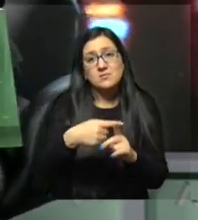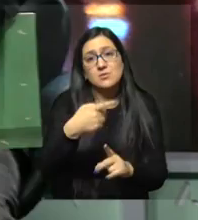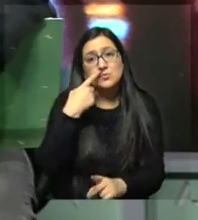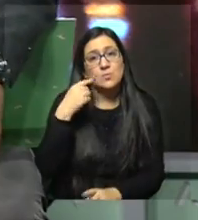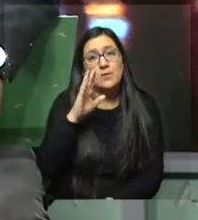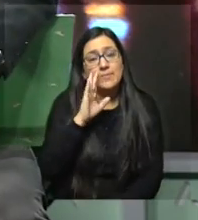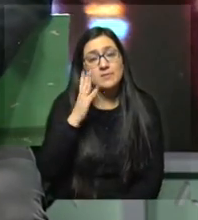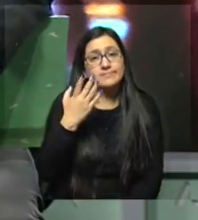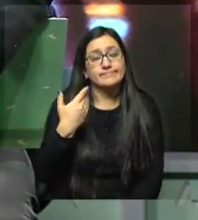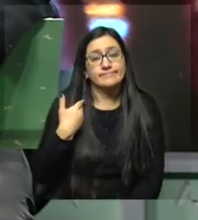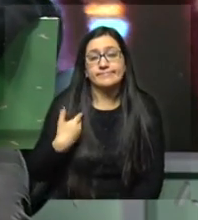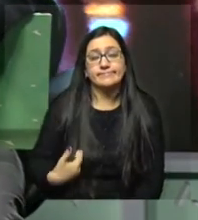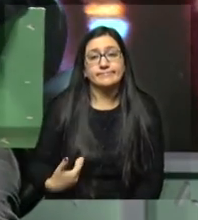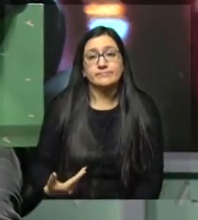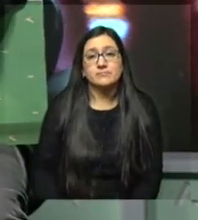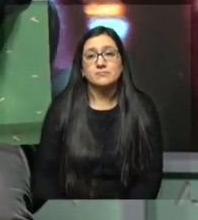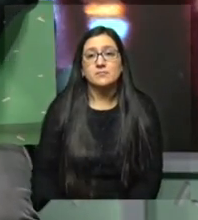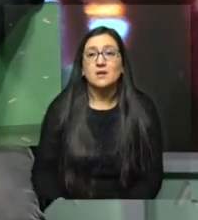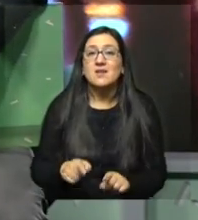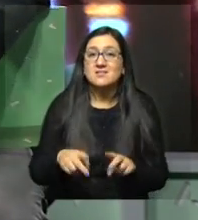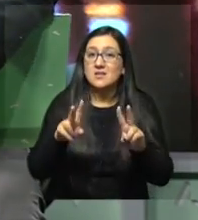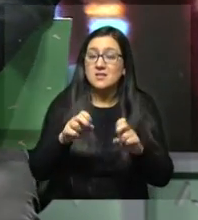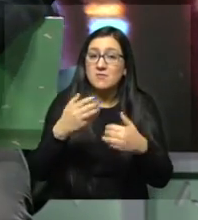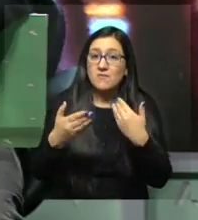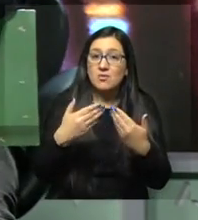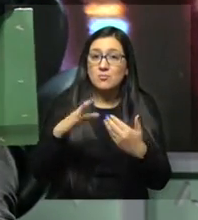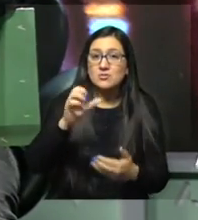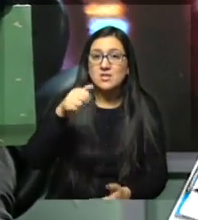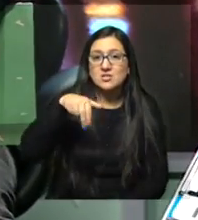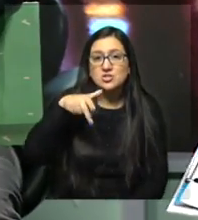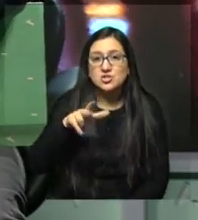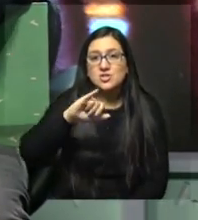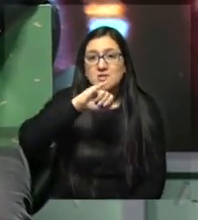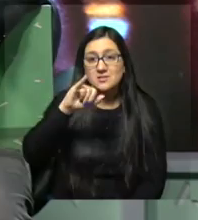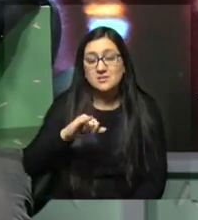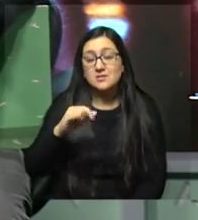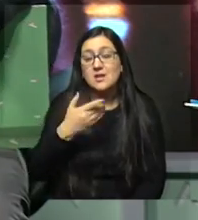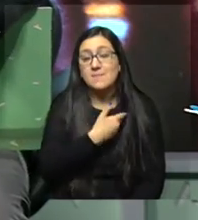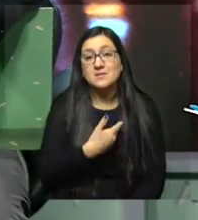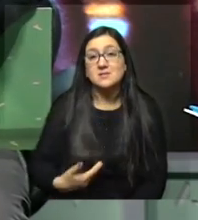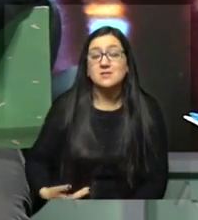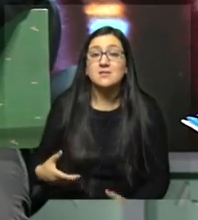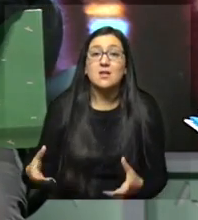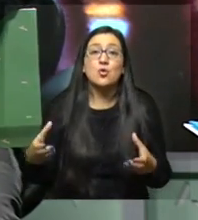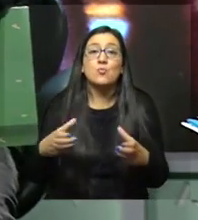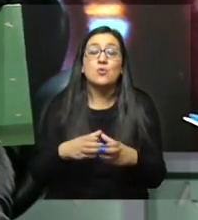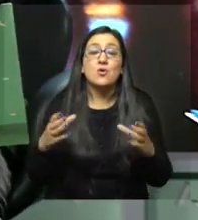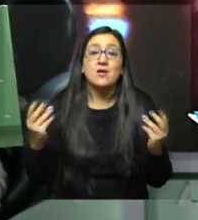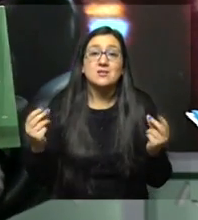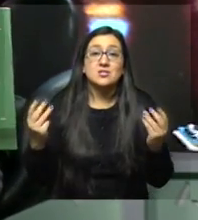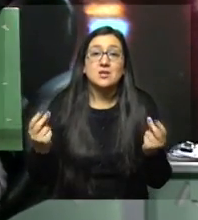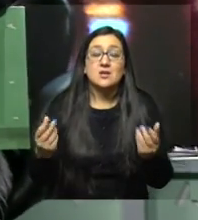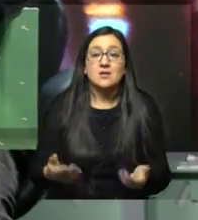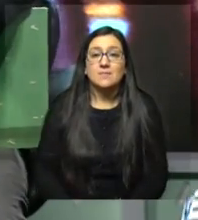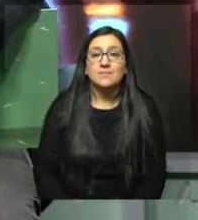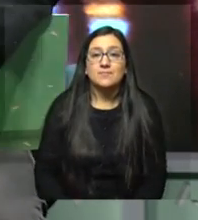en todo esto y quería decirlo también. Y el tema fue hablado ahora por Sánchez Feijóo, que es el presidente, era el presidente de la comunidad gallega, ahora es el presidente del PP en España, que